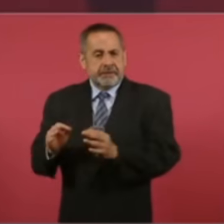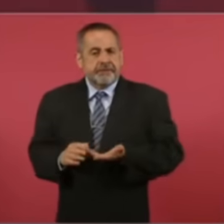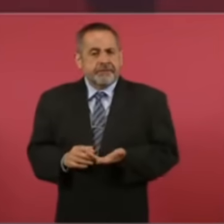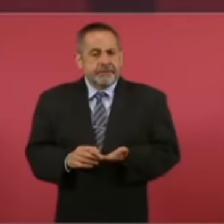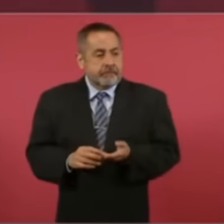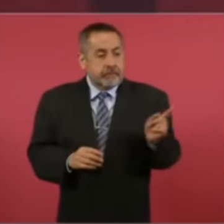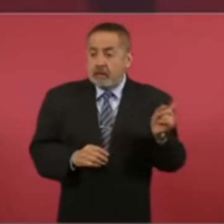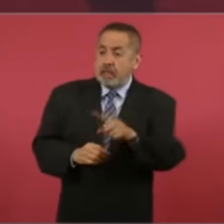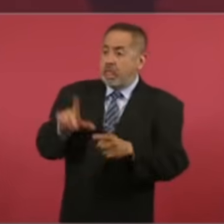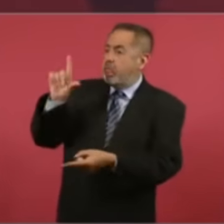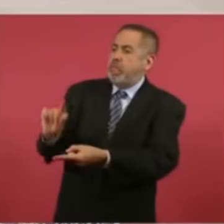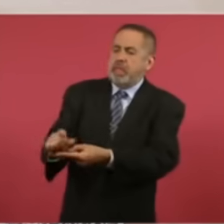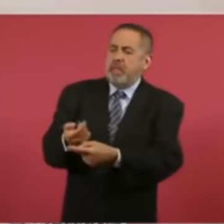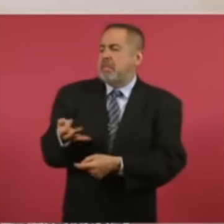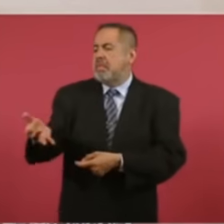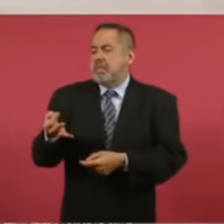y rebajarla,